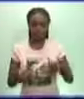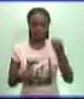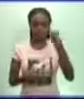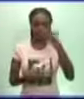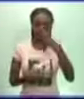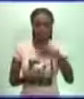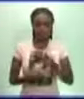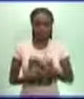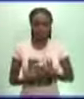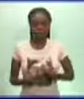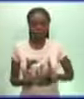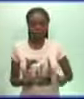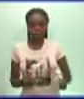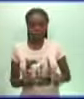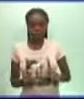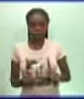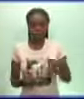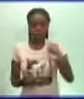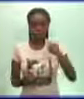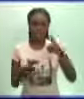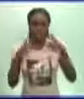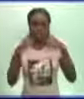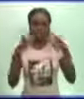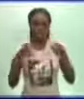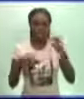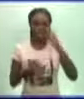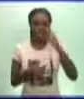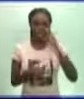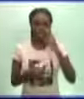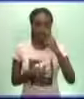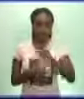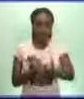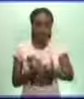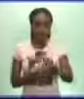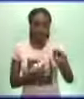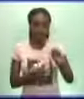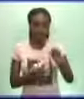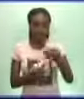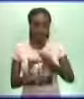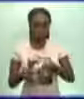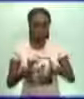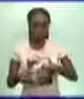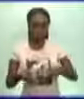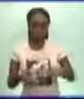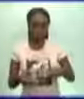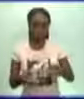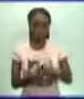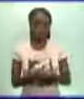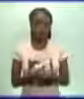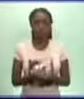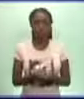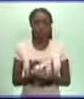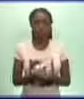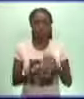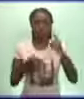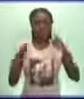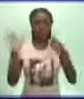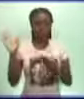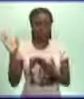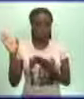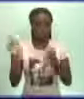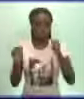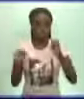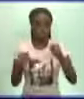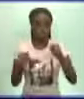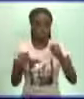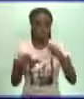ligeros, que eran esencialmente negros y negras libres. También están apreciando los